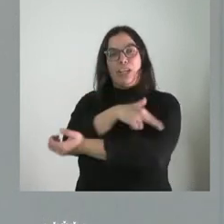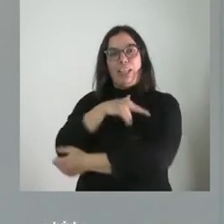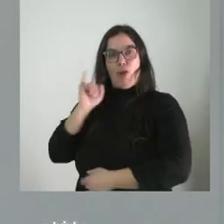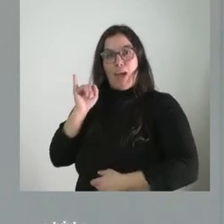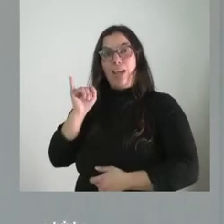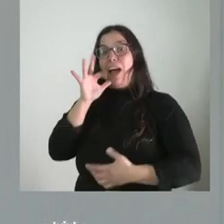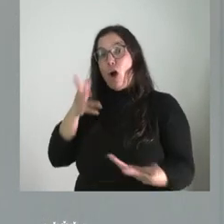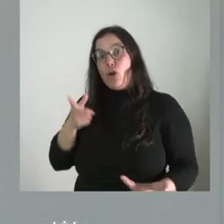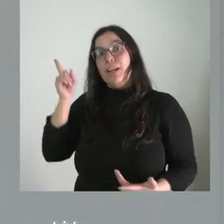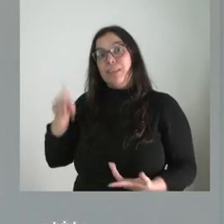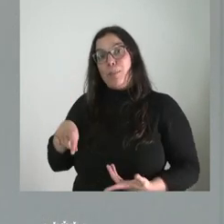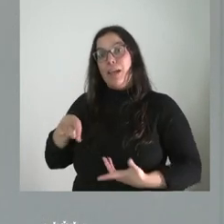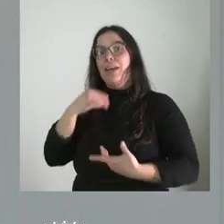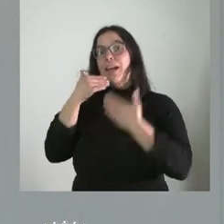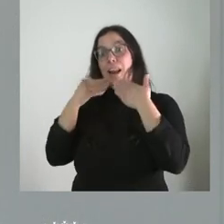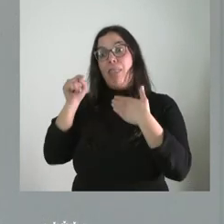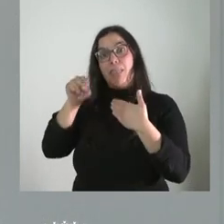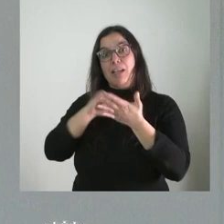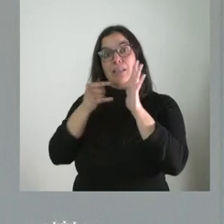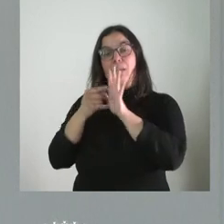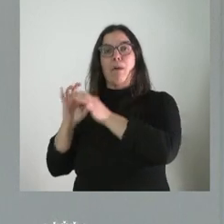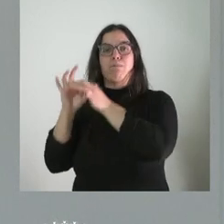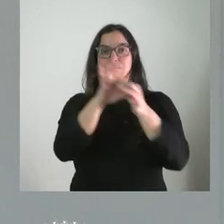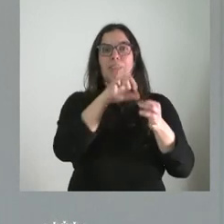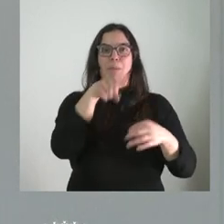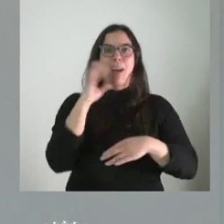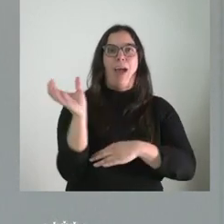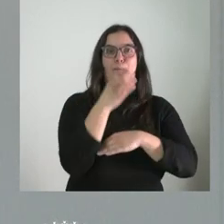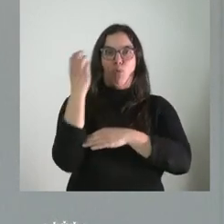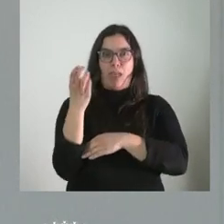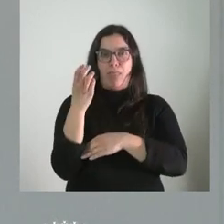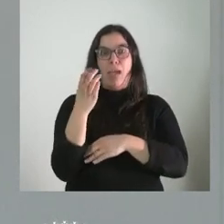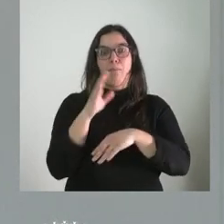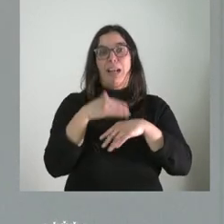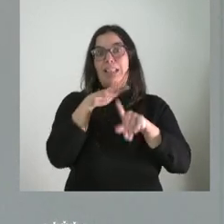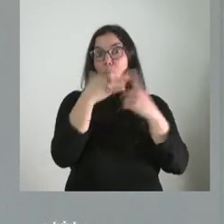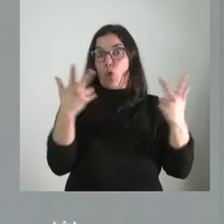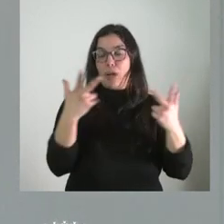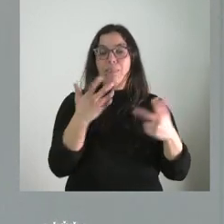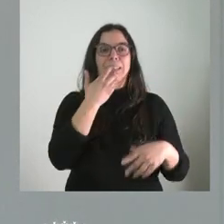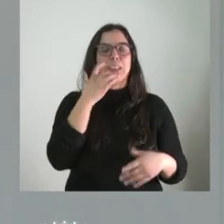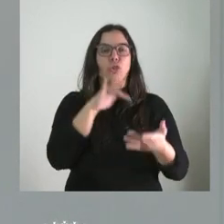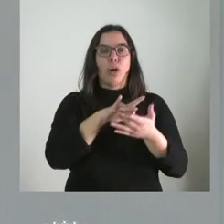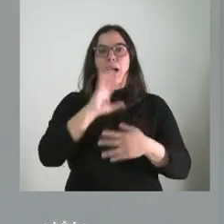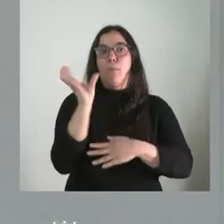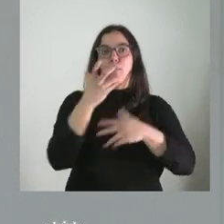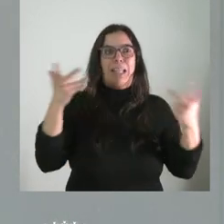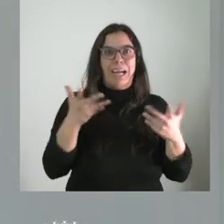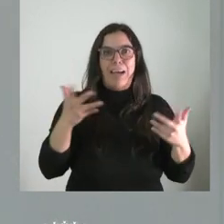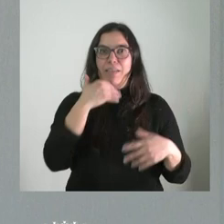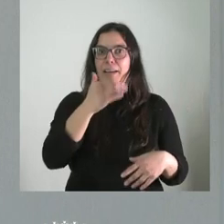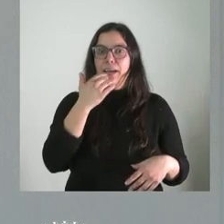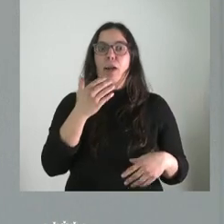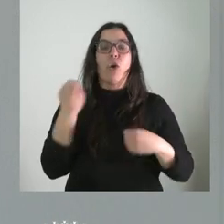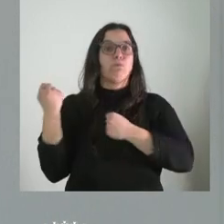estar a disposición con esos mecanismos también de estas unidades móviles de soporte vital avanzado y por tanto cuando una unidad de soporte vital avanzado